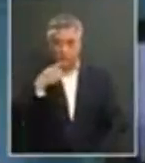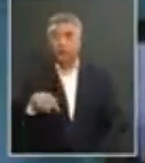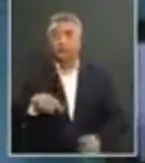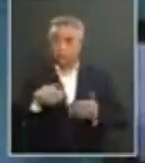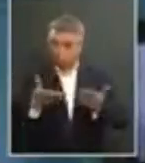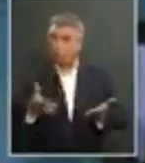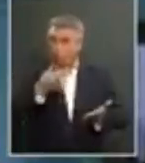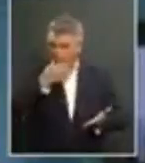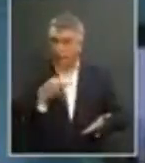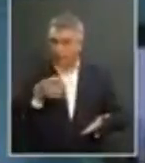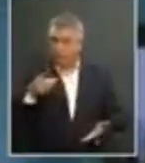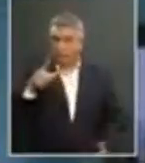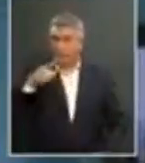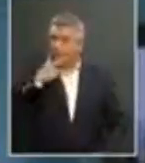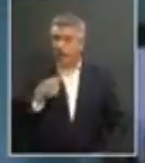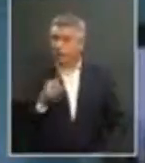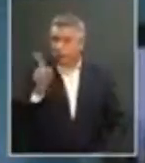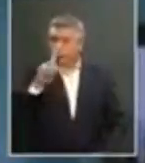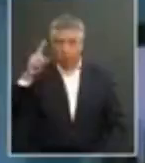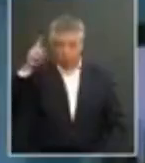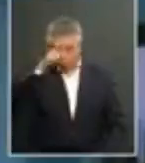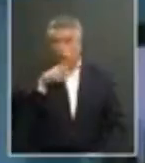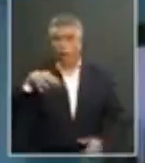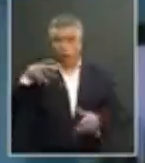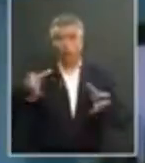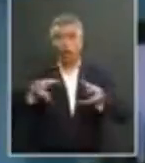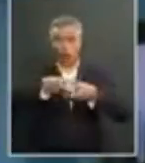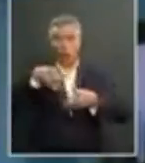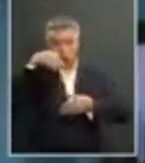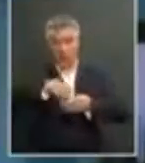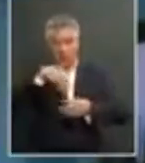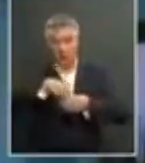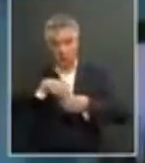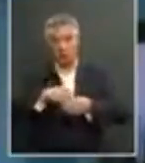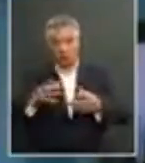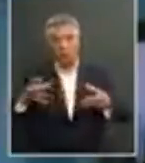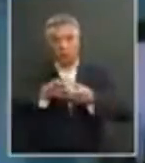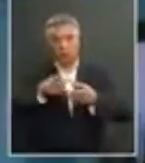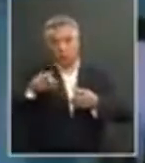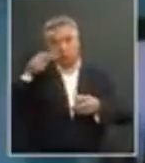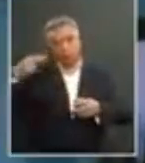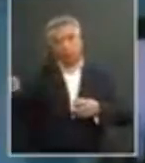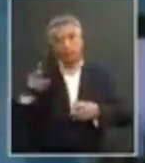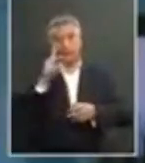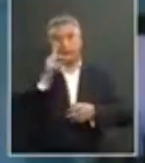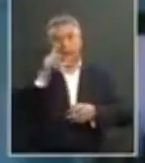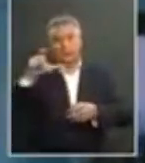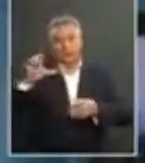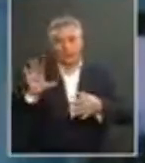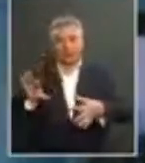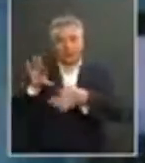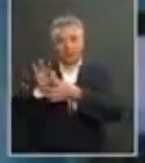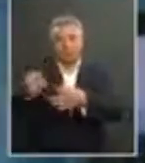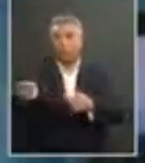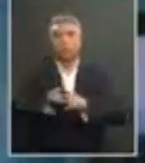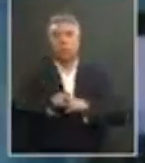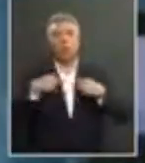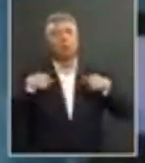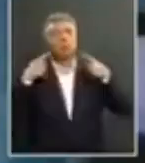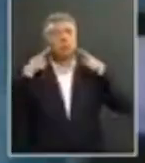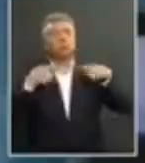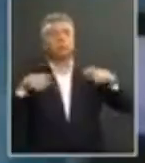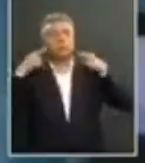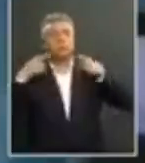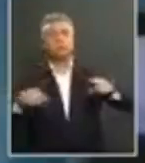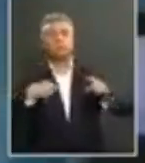complejo que un grupo dentro de la coalición, vinculado a la Democracia Cristiana, desconociera sus compromisos con